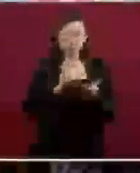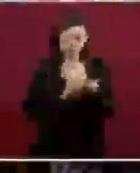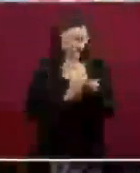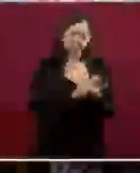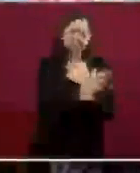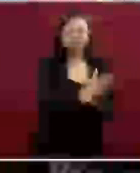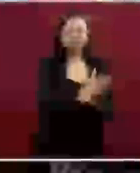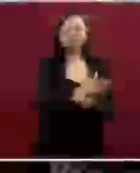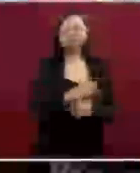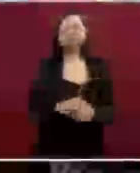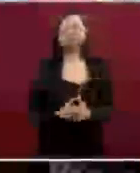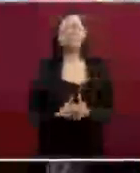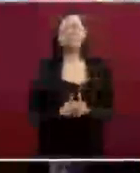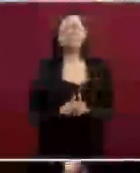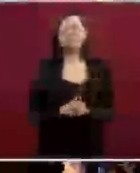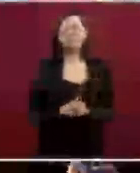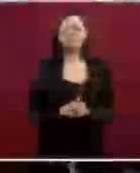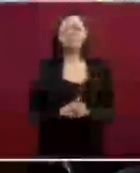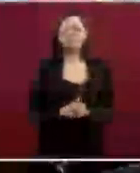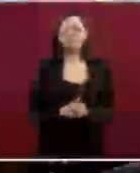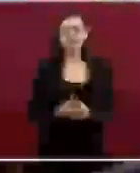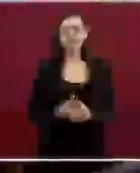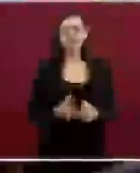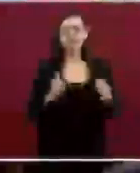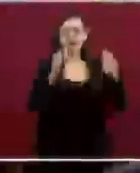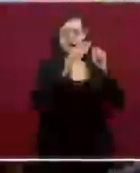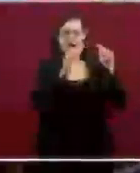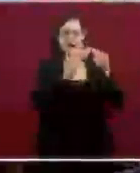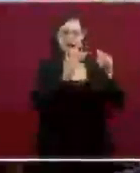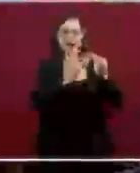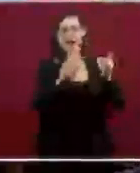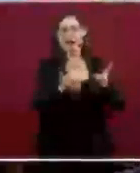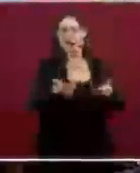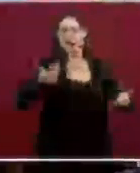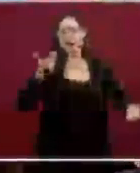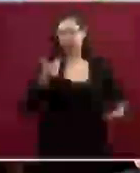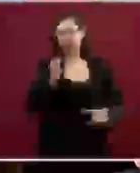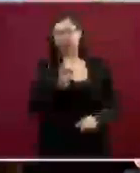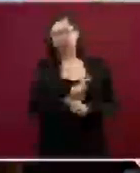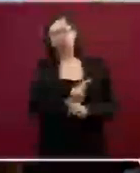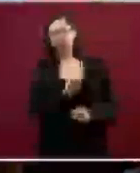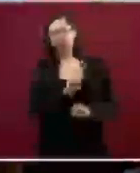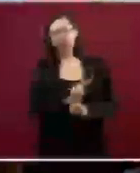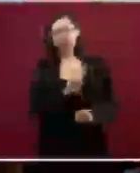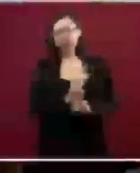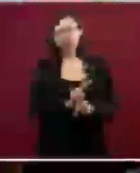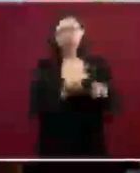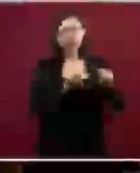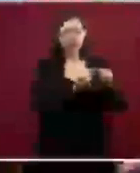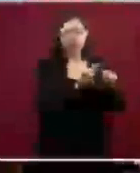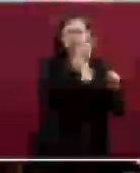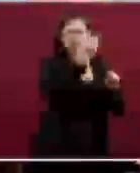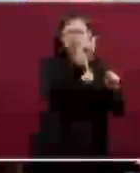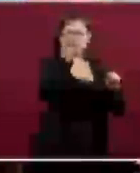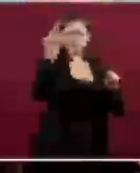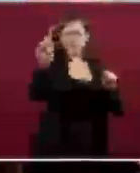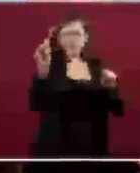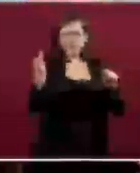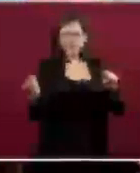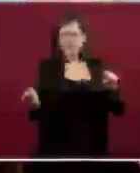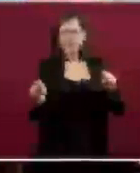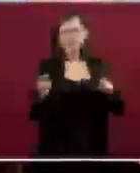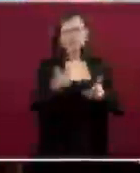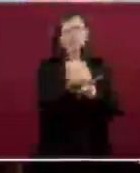operación esta es la casa que tenían bajo vigilancia estos puntos azules con número es un